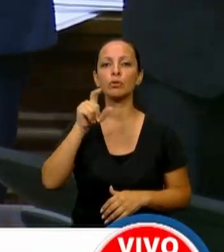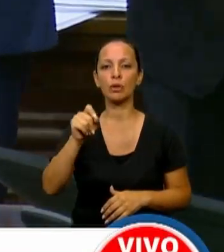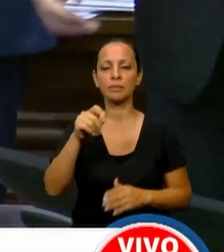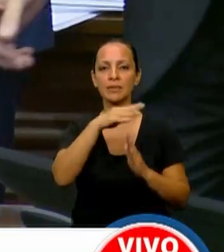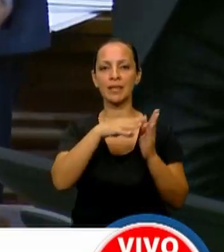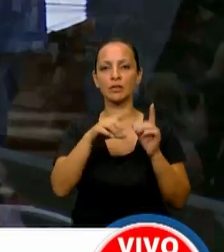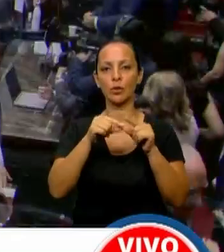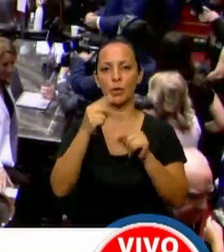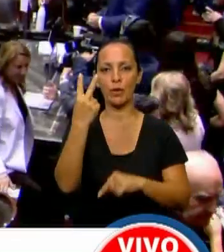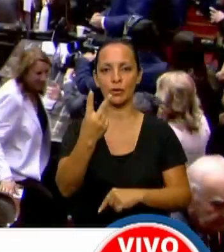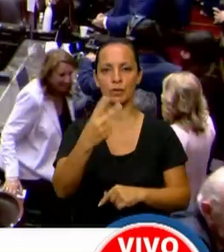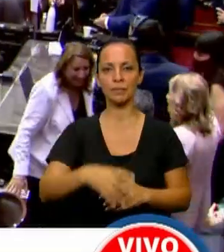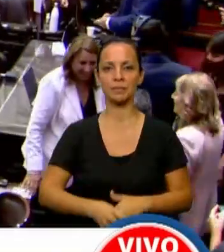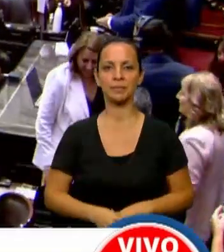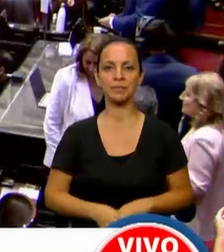2.